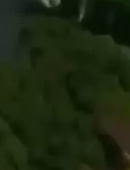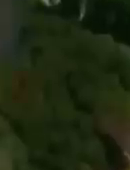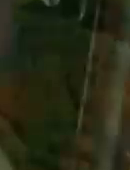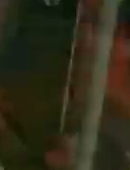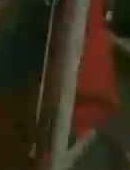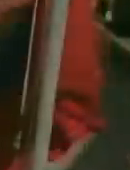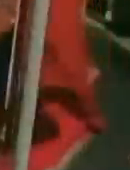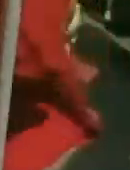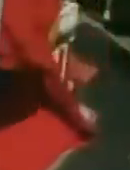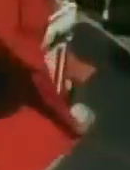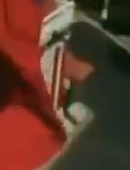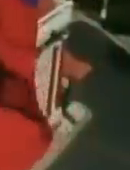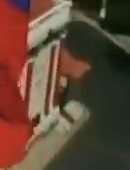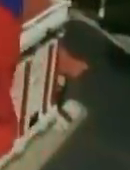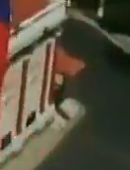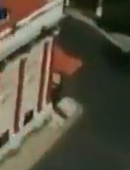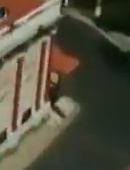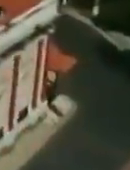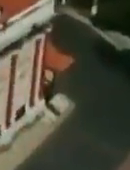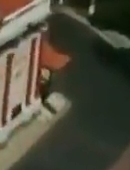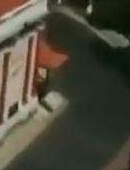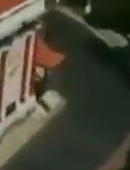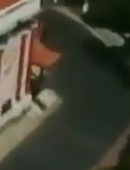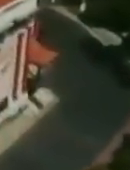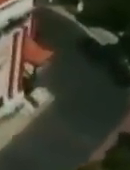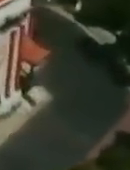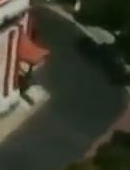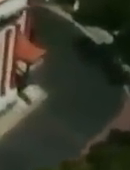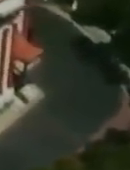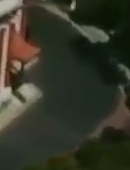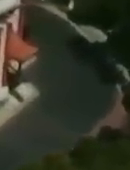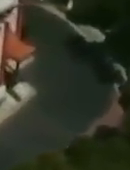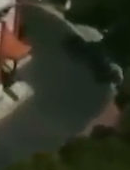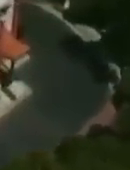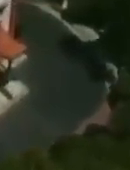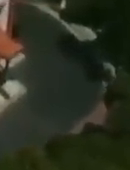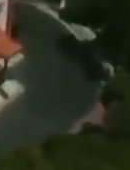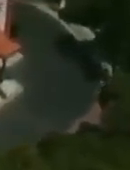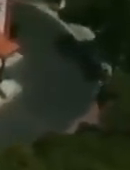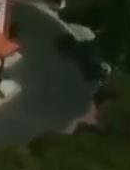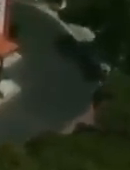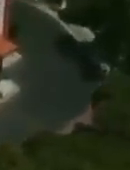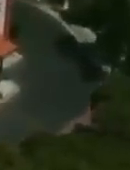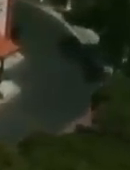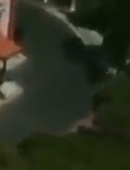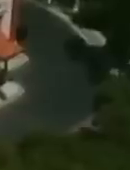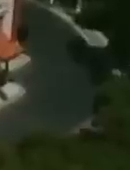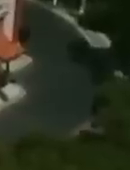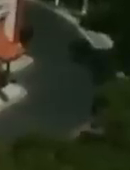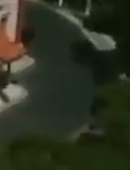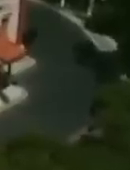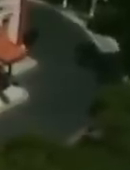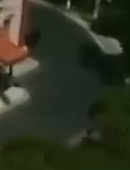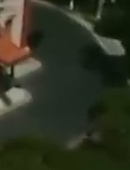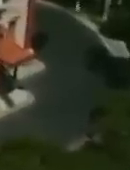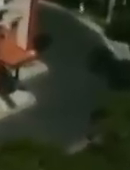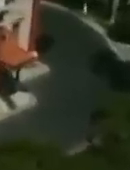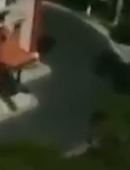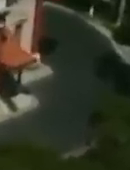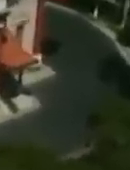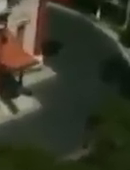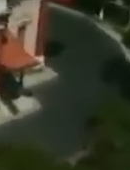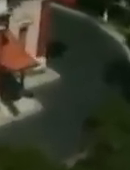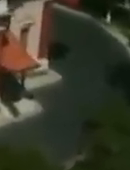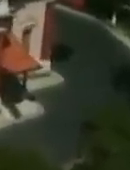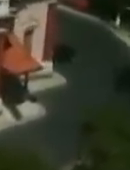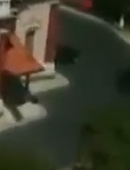Islámica de Irán, en esta importante reunión bilateral que ha sostenido con el presidente constitucional Nicolás Maduro y también la participación de ambos